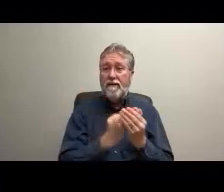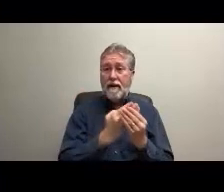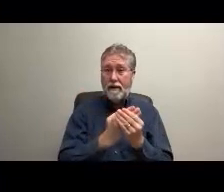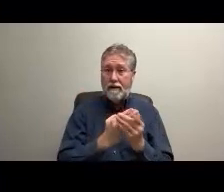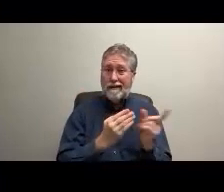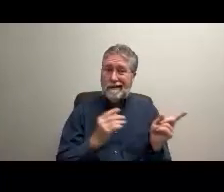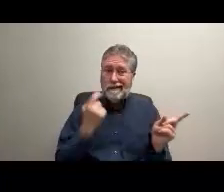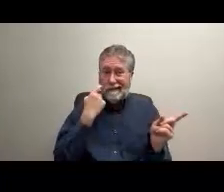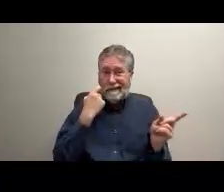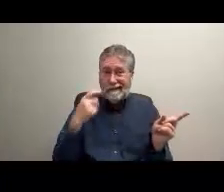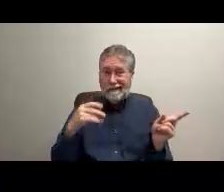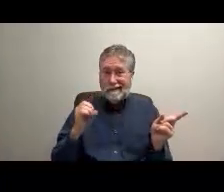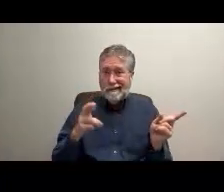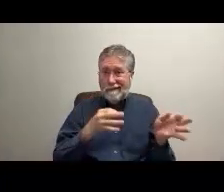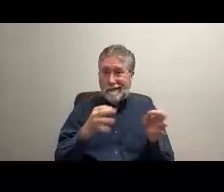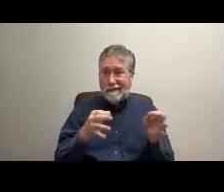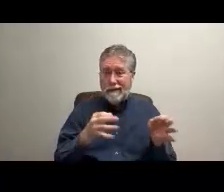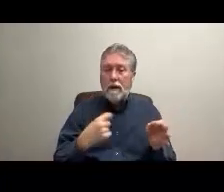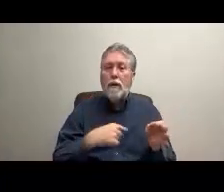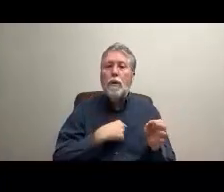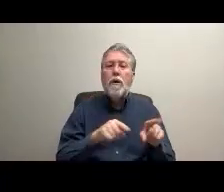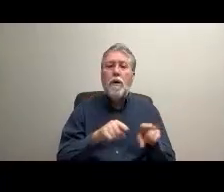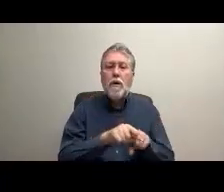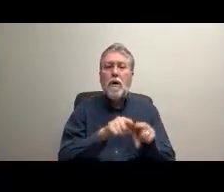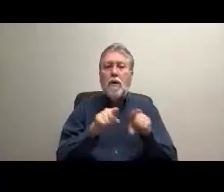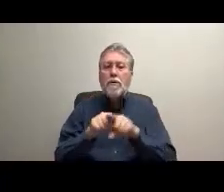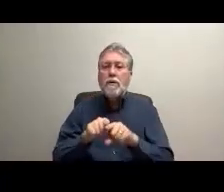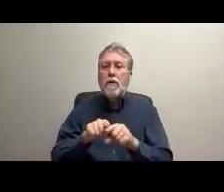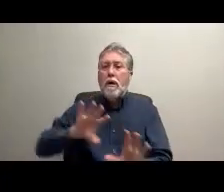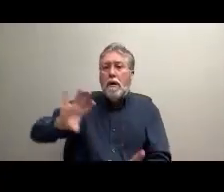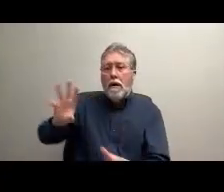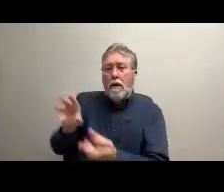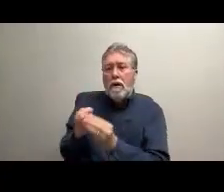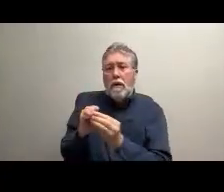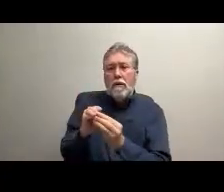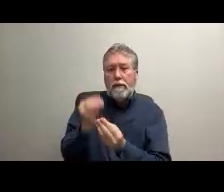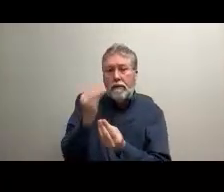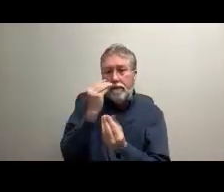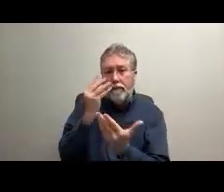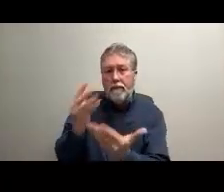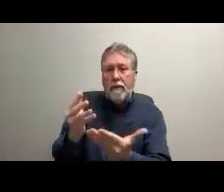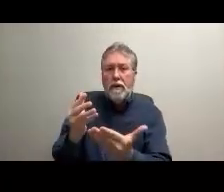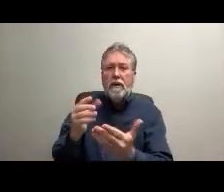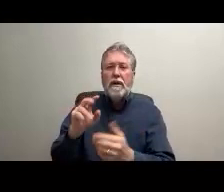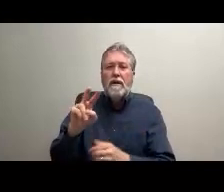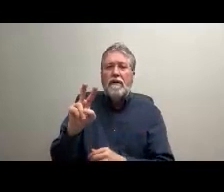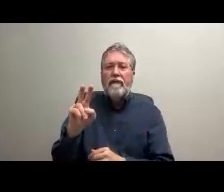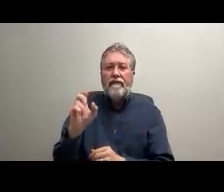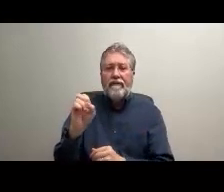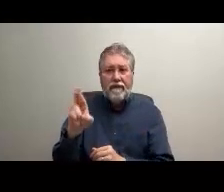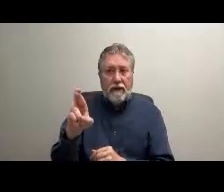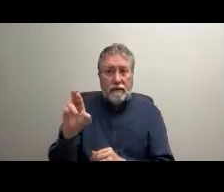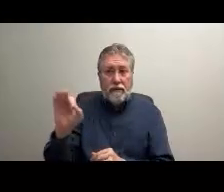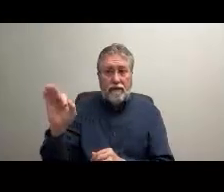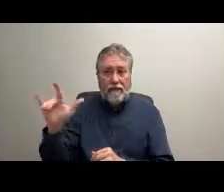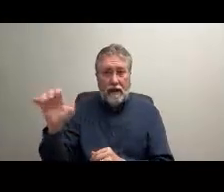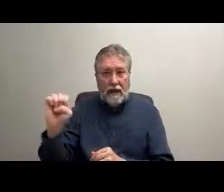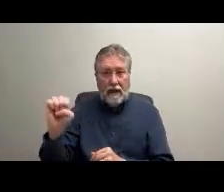también proporcionamos información agregada como un archivo vectorial en tres escalas espaciales